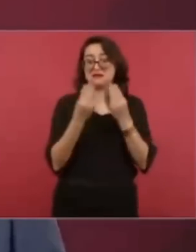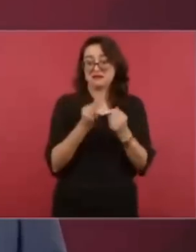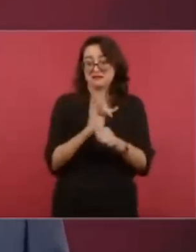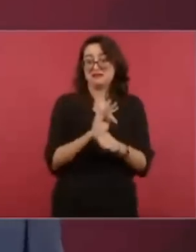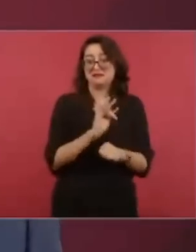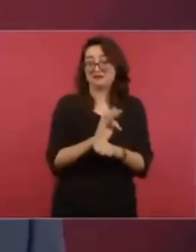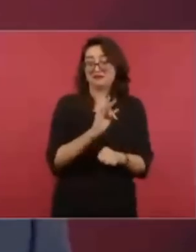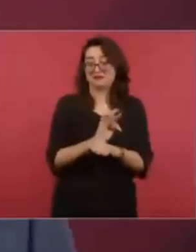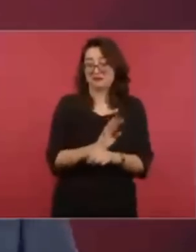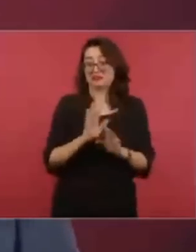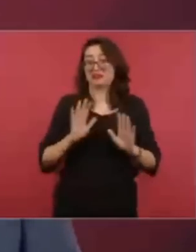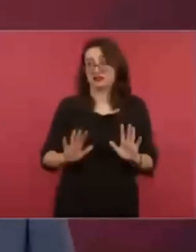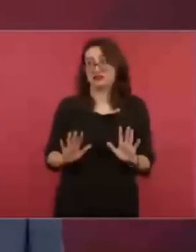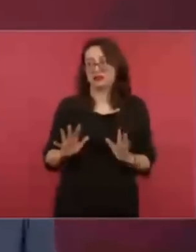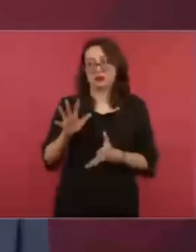No todos